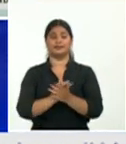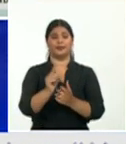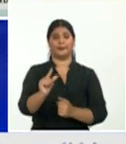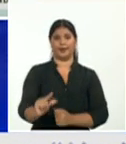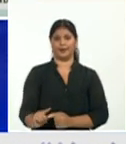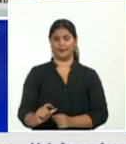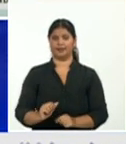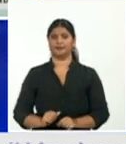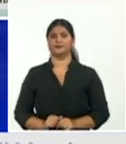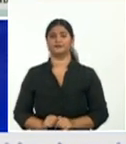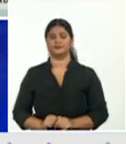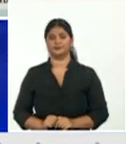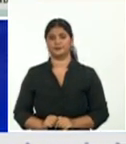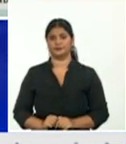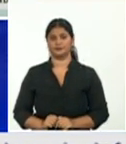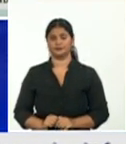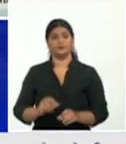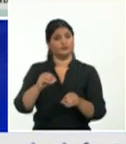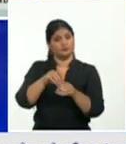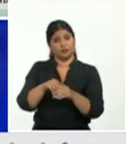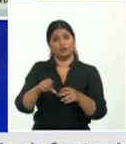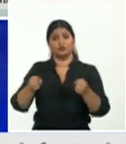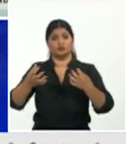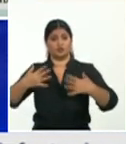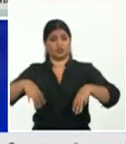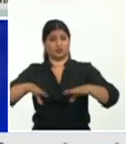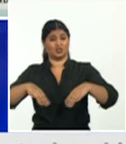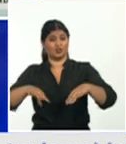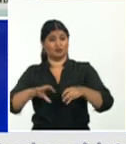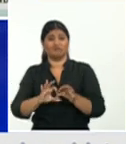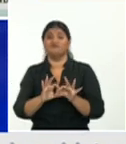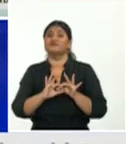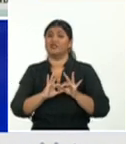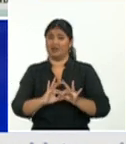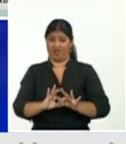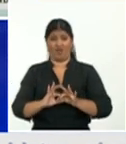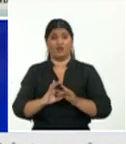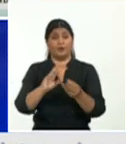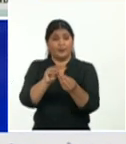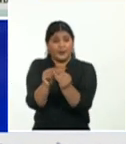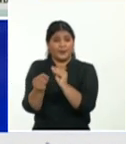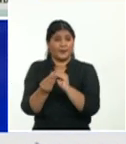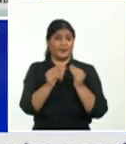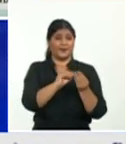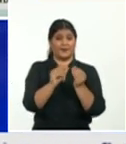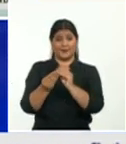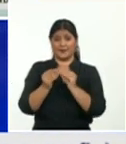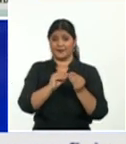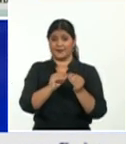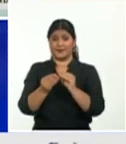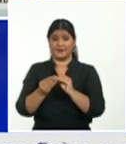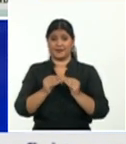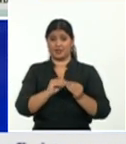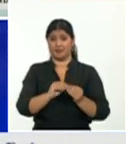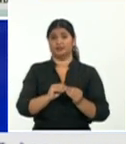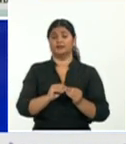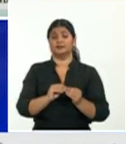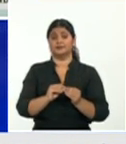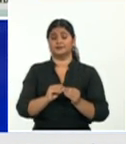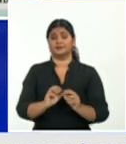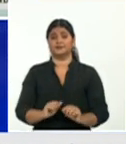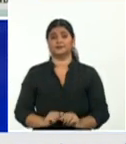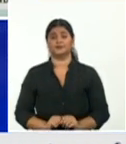con una situación que se está enfrentando ahí de una alta transmisión y una tasa de